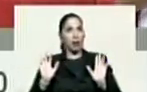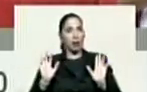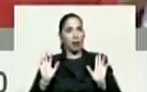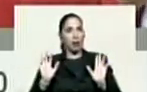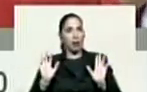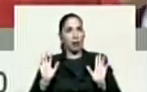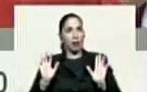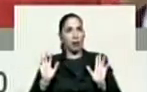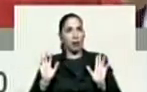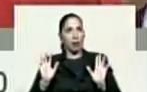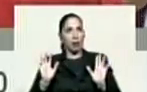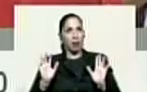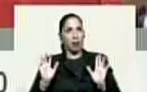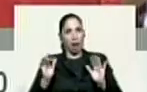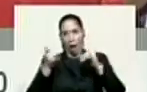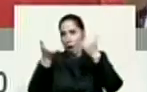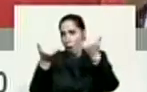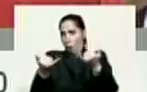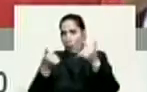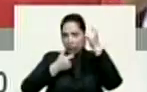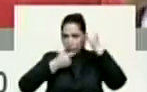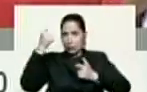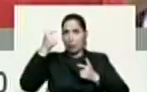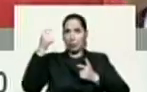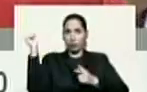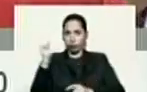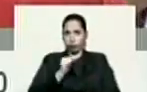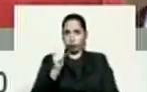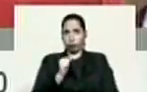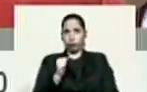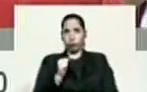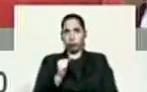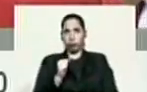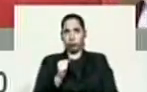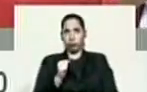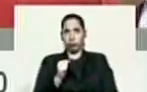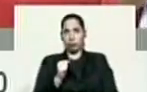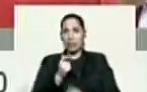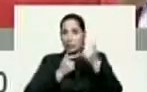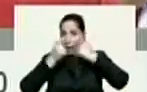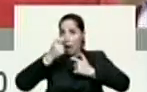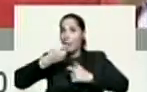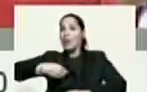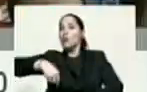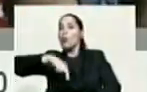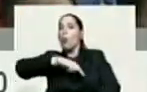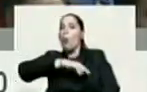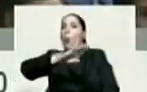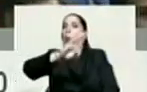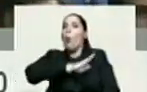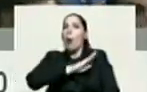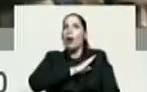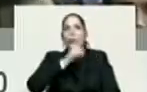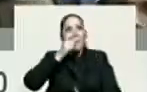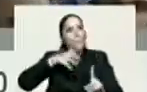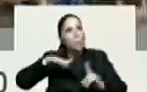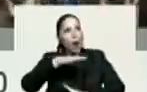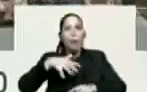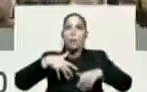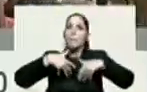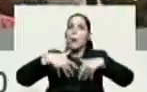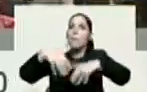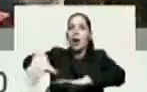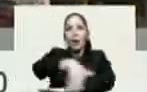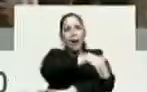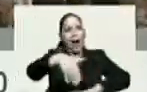¿Ah? Ahora son chavistas. Chávez es nuestro, Chávez es del pueblo de a pie, del pueblo de la calle, del